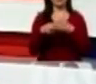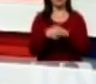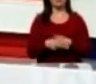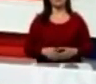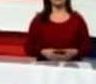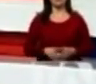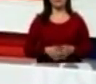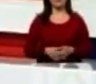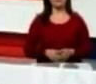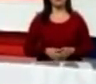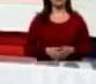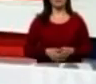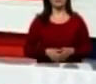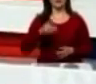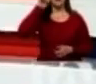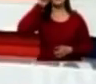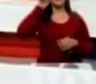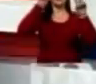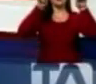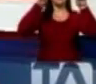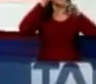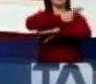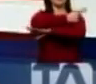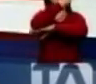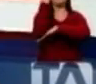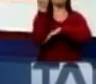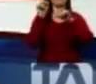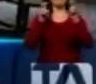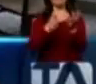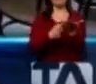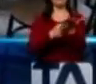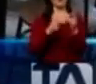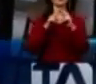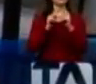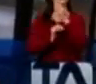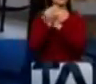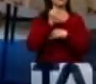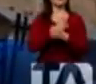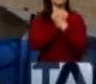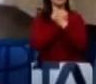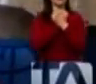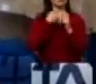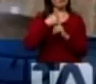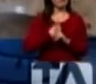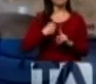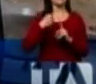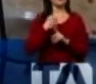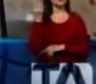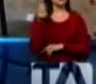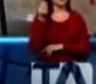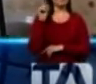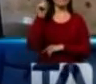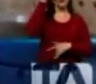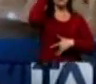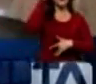pequeña pausa comercial. Pero antes le recordamos nuestro tema del día. Al volver estaremos conociendo una historia de amor y de lucha. Este joven tiene